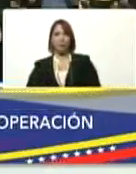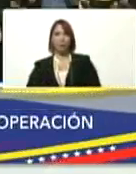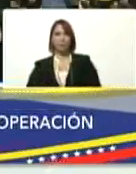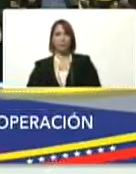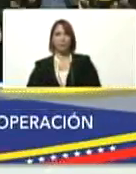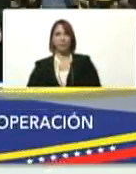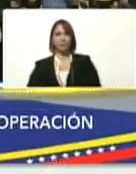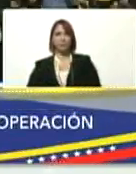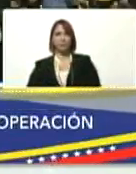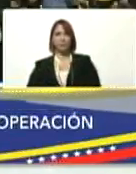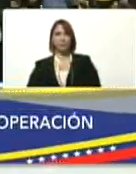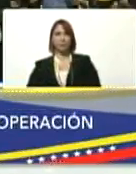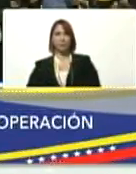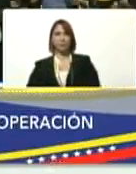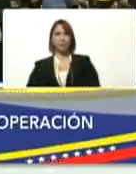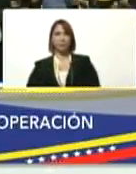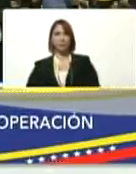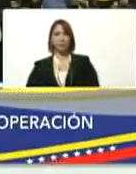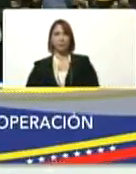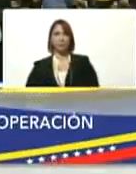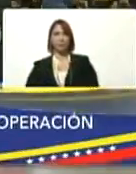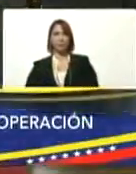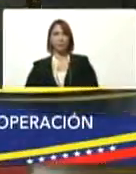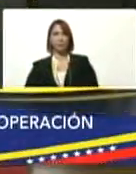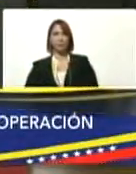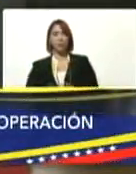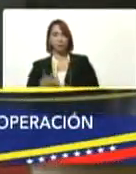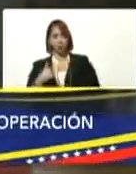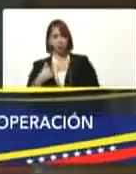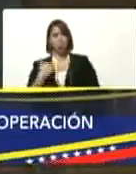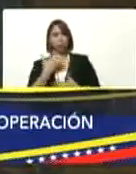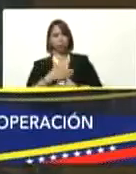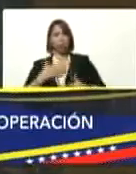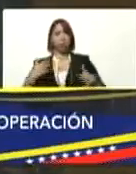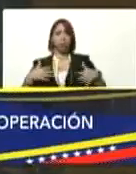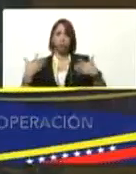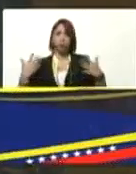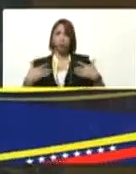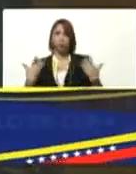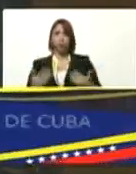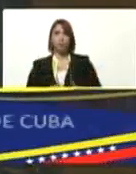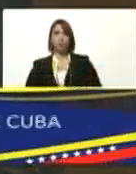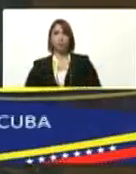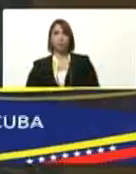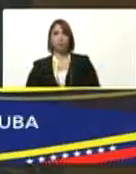ministro, quedo muy complacido, muy contento, muy motivado,